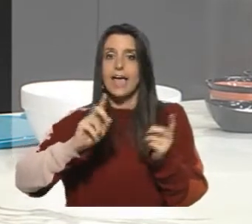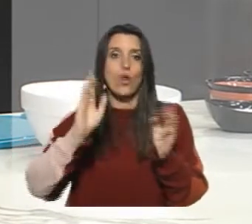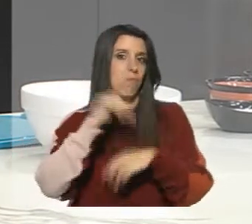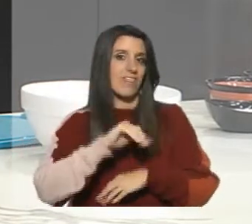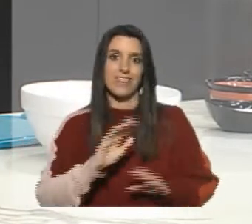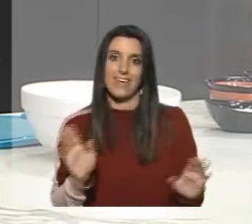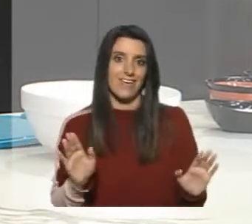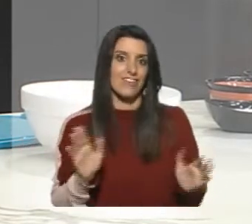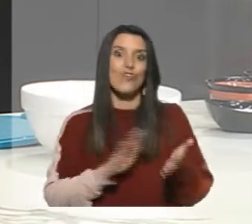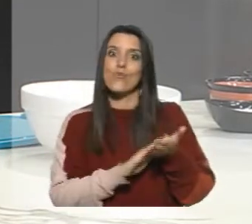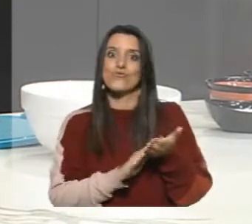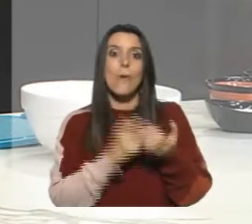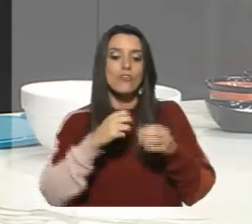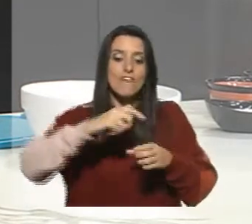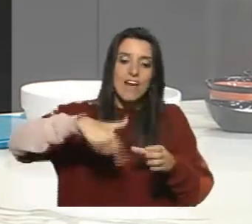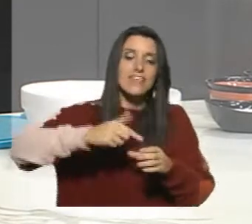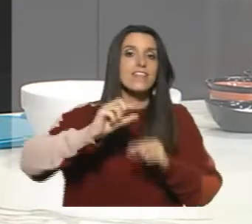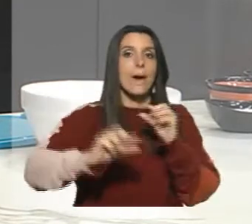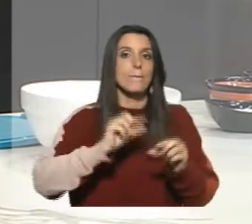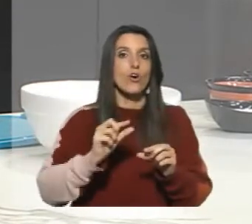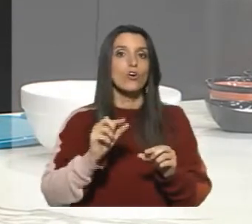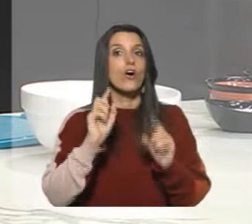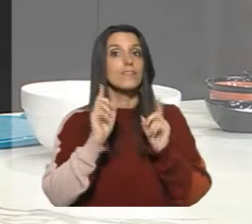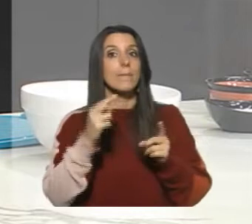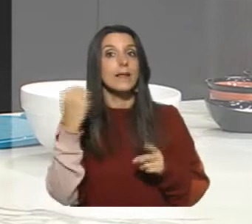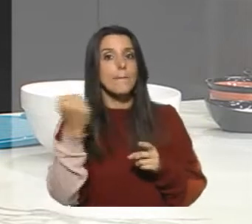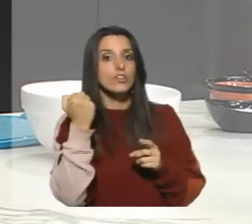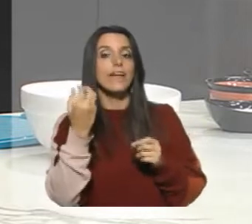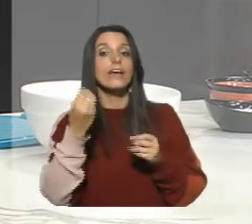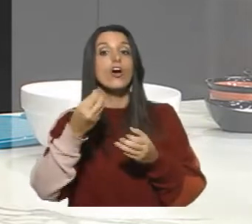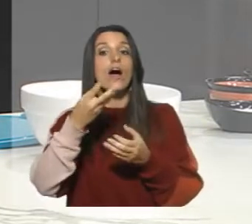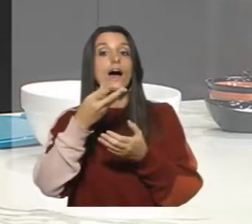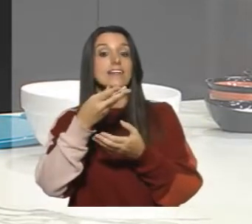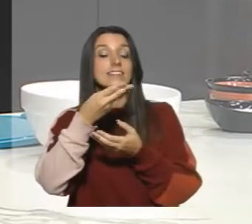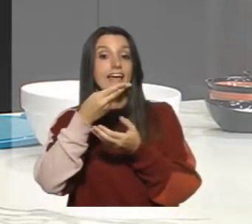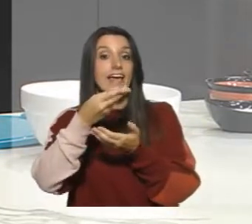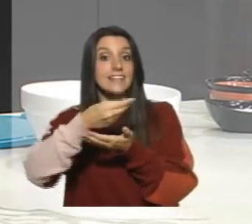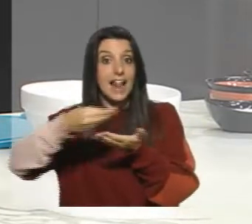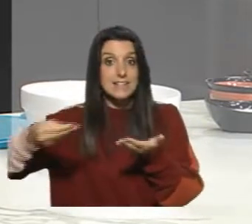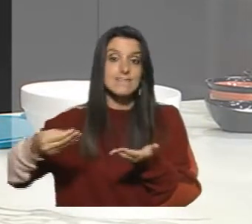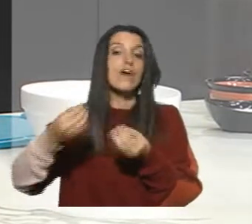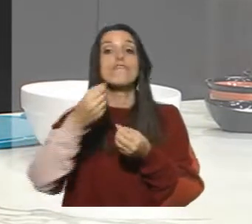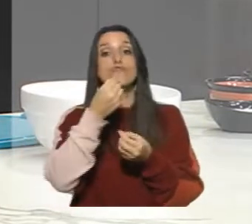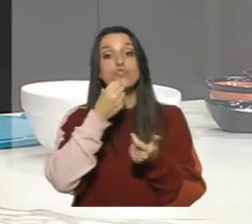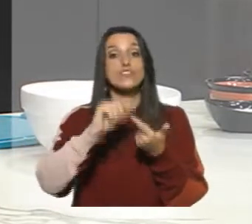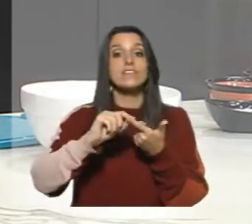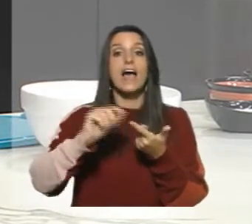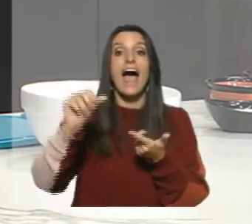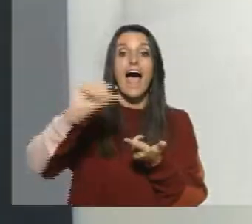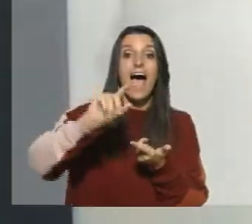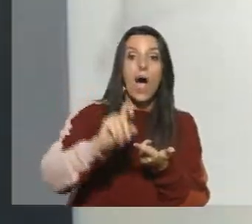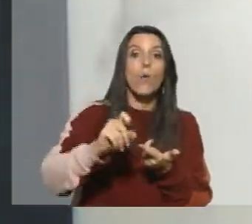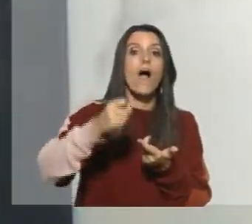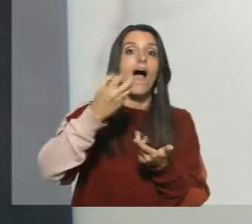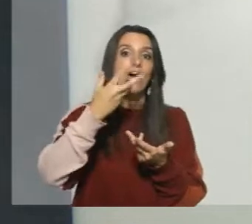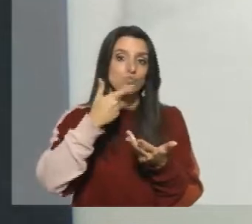atrás. Por eso tenés que ir batiendo poco a poco. No nos olvidamos de la compota, pusimos las frutillas, un poquito de agua y el azúcar.